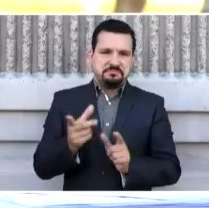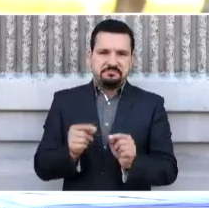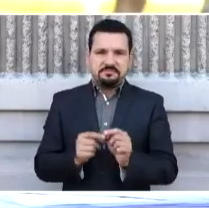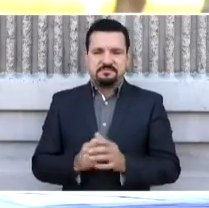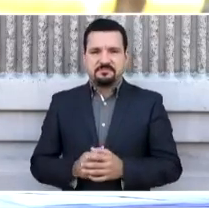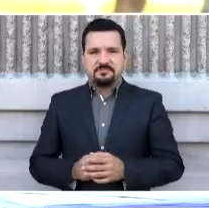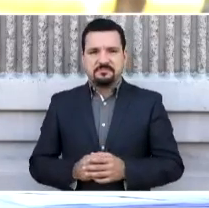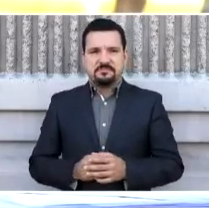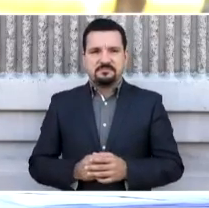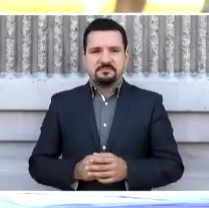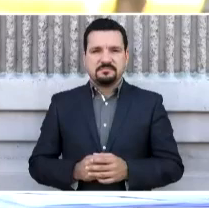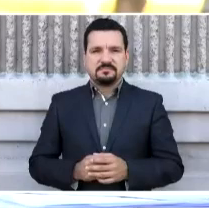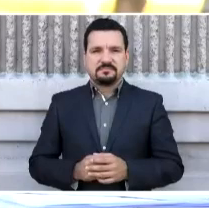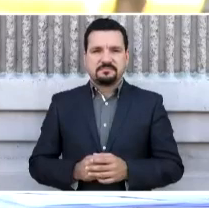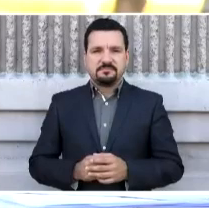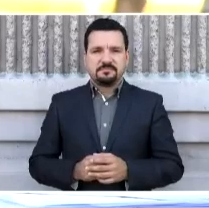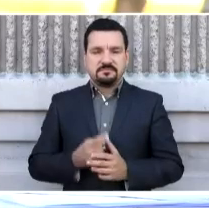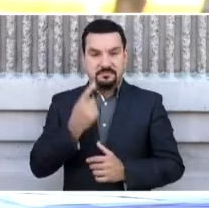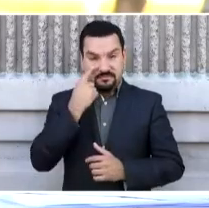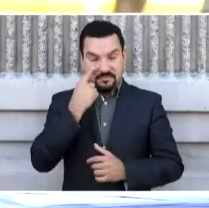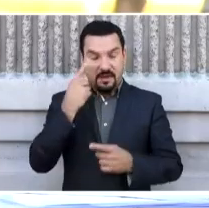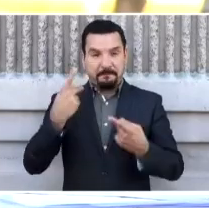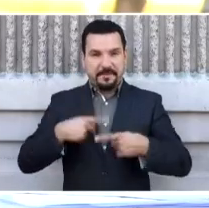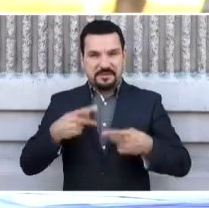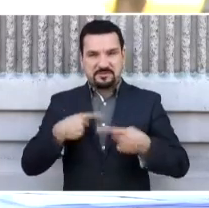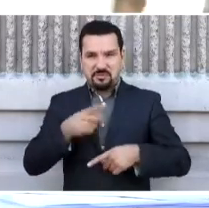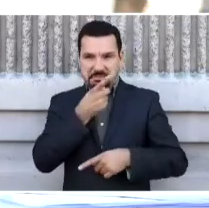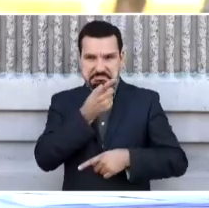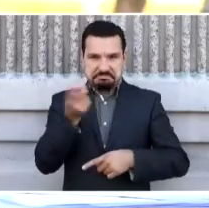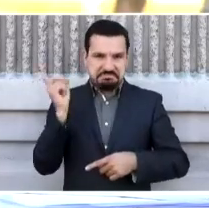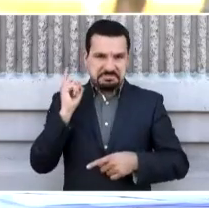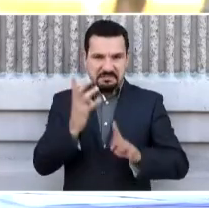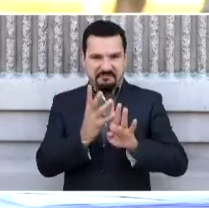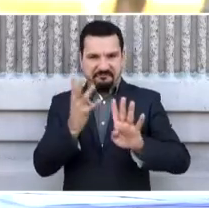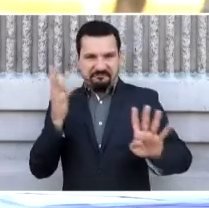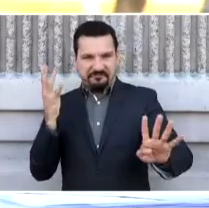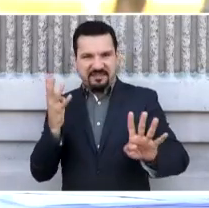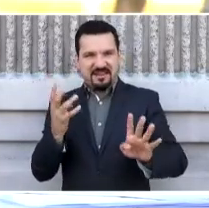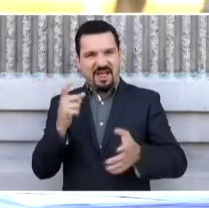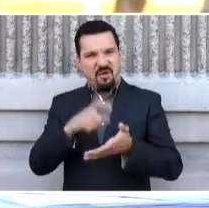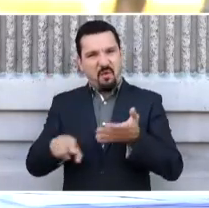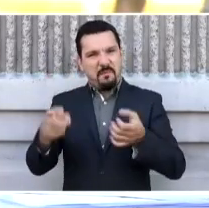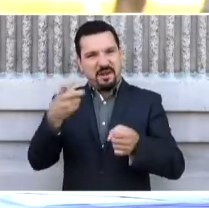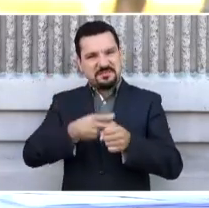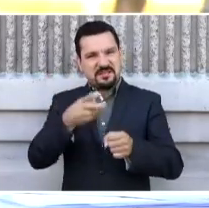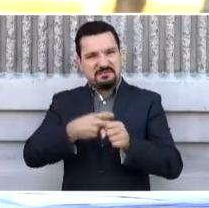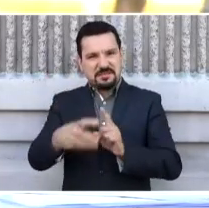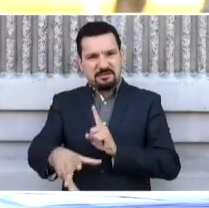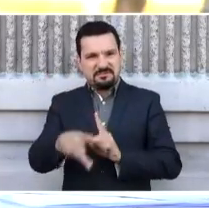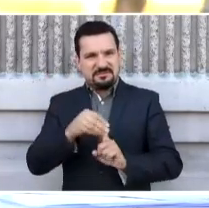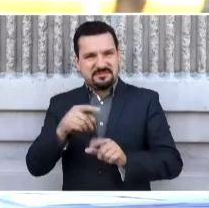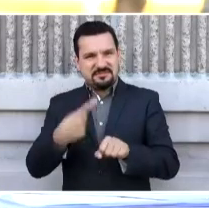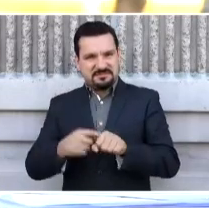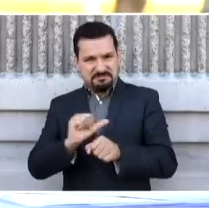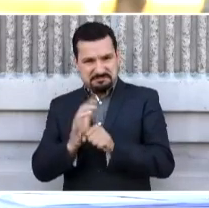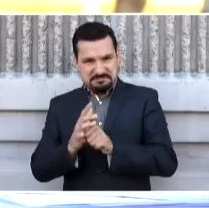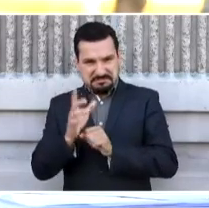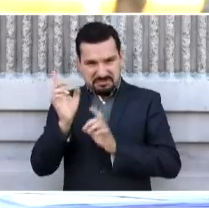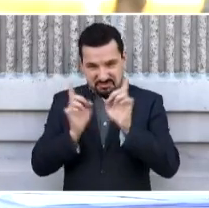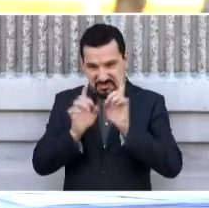a el paciente que fue o que adquirió o que se sospecha